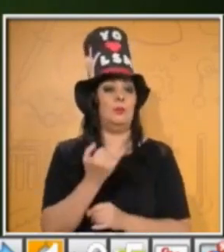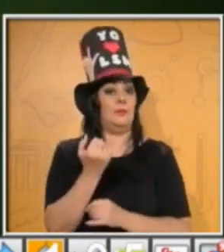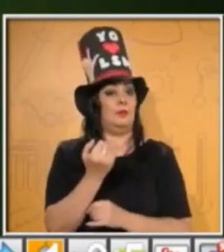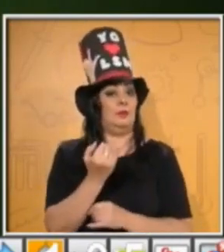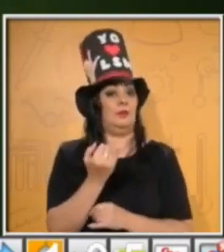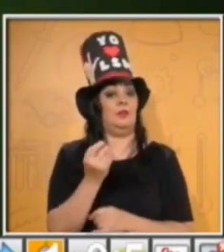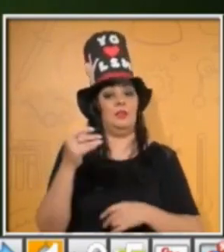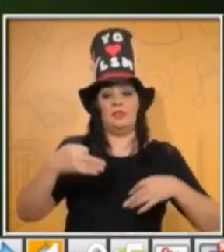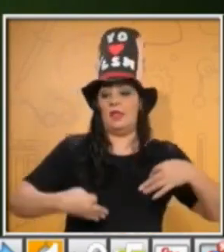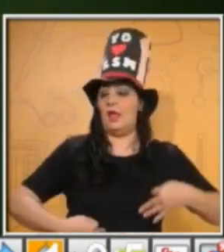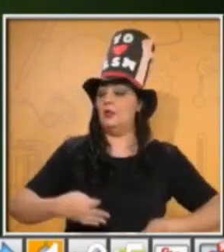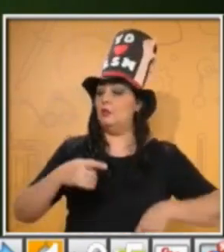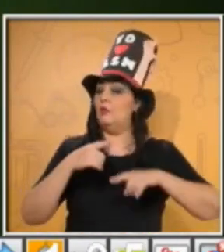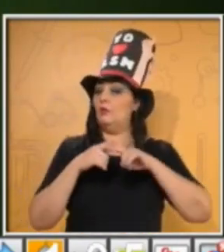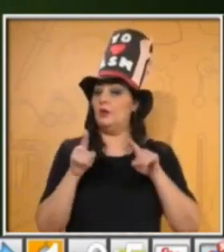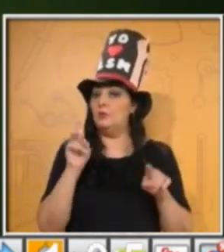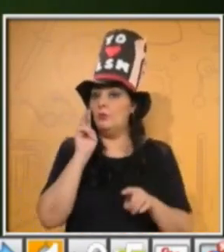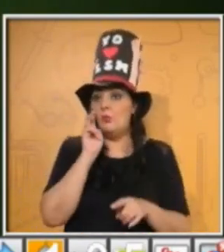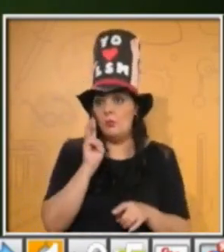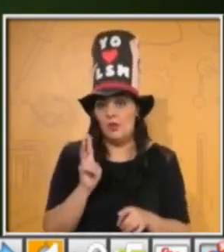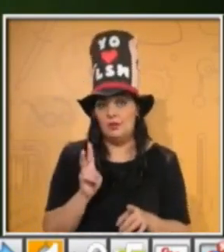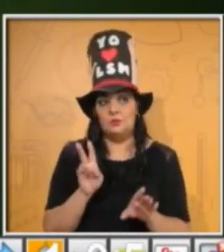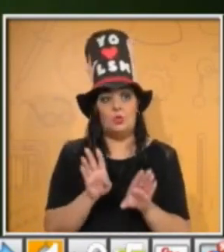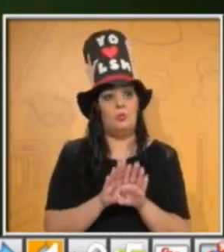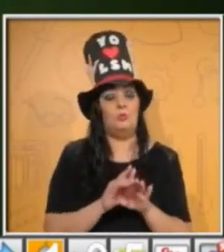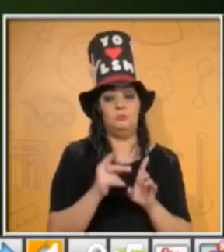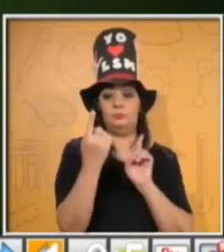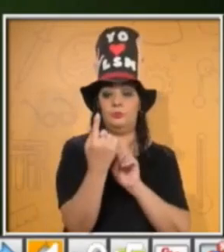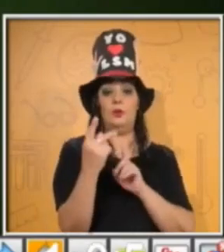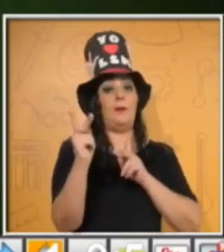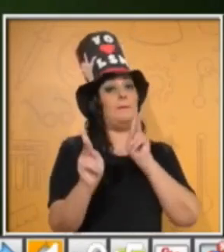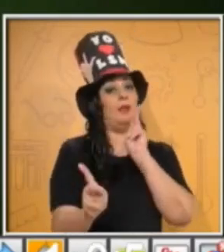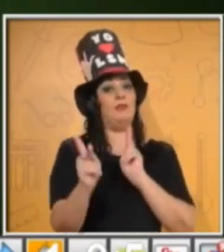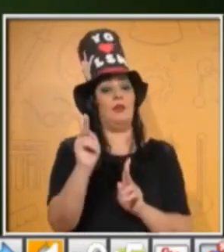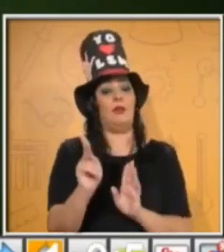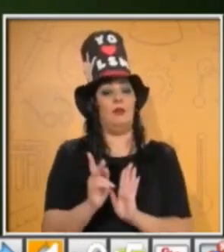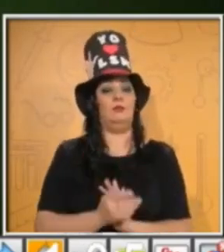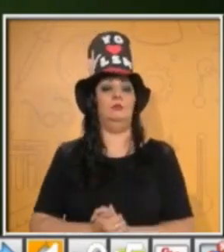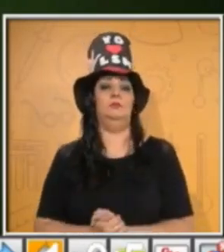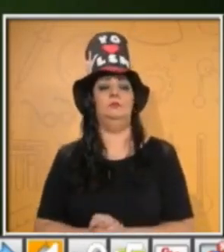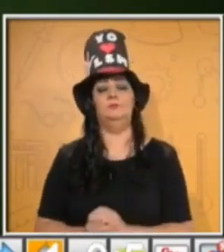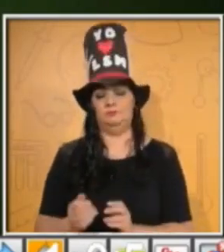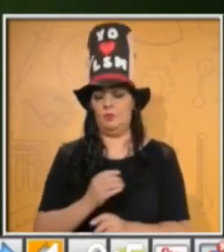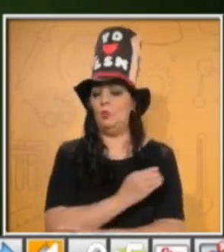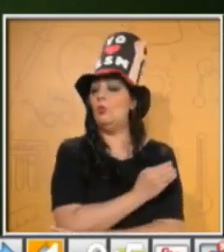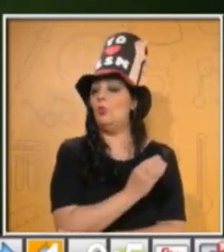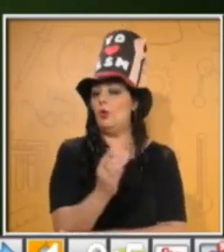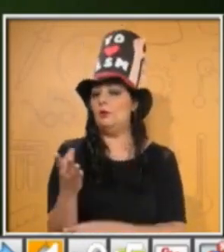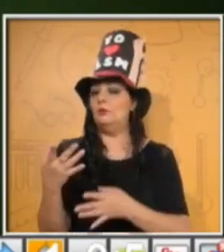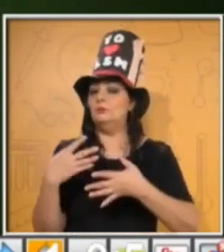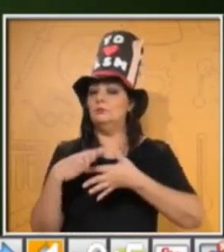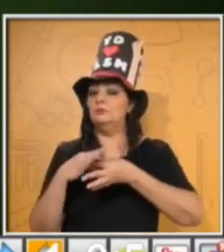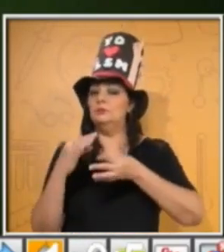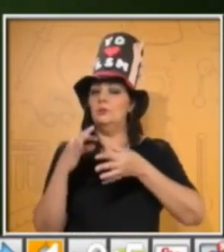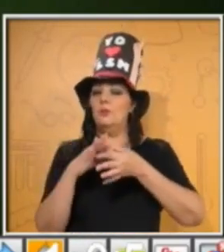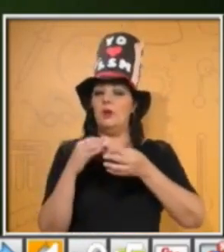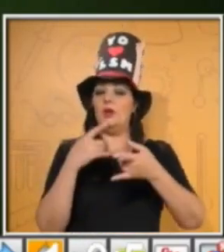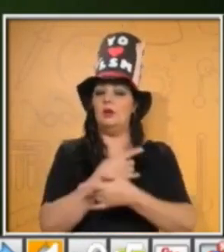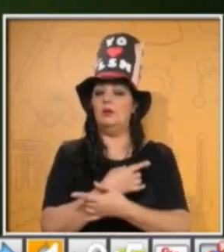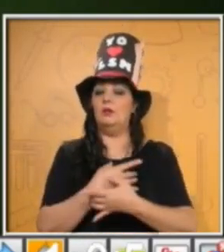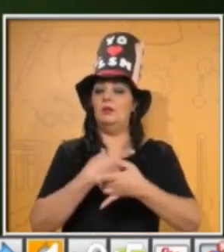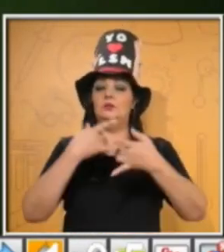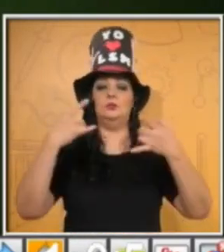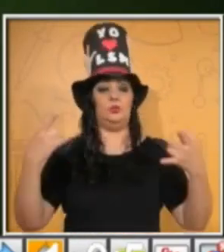viendo de manera en vivo en este caso. Muy bien, un cuento es un relato narrado, mientras que la obra de teatro